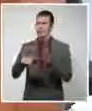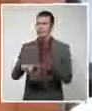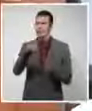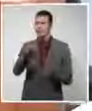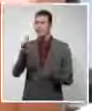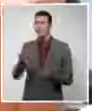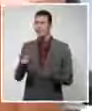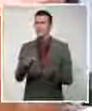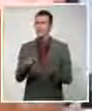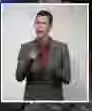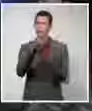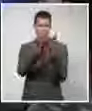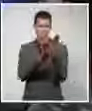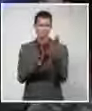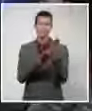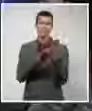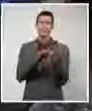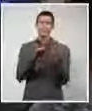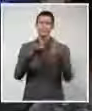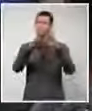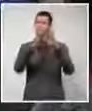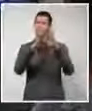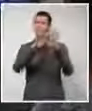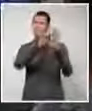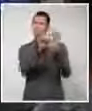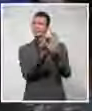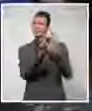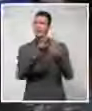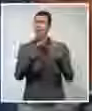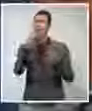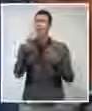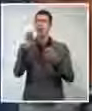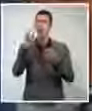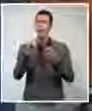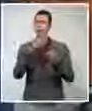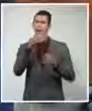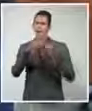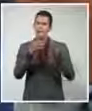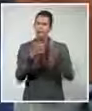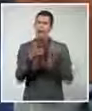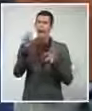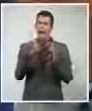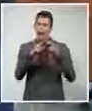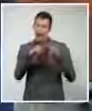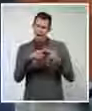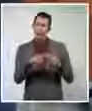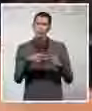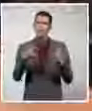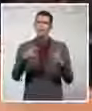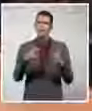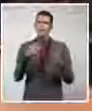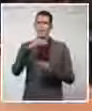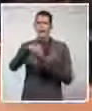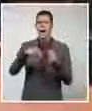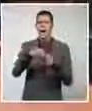servicio, los usuarios las hagan saber a través de los perfiles en redes sociales de la empresa o de los números habilitados para estos